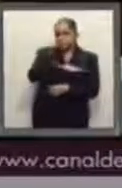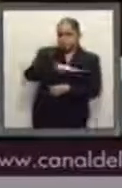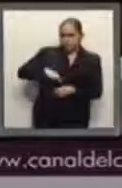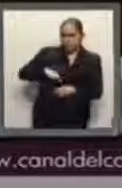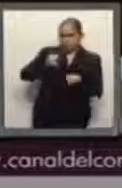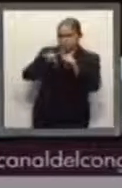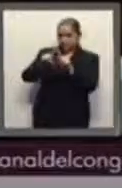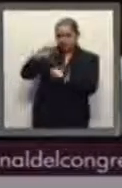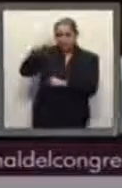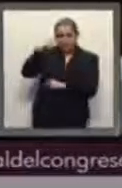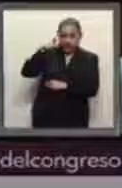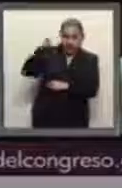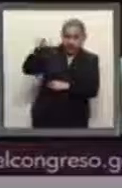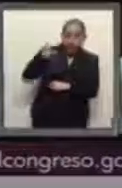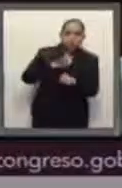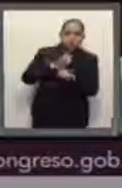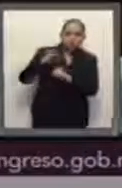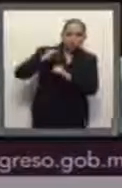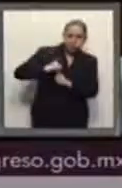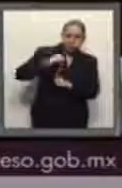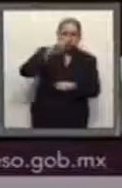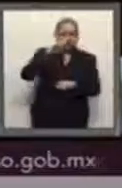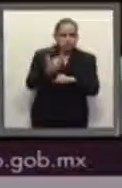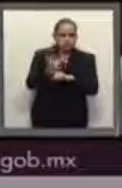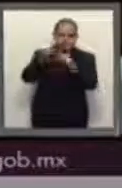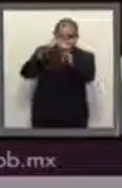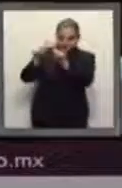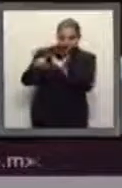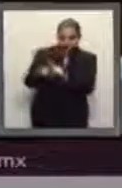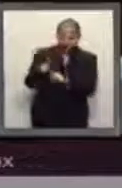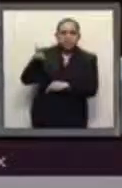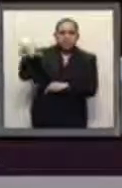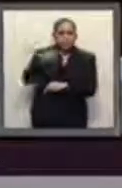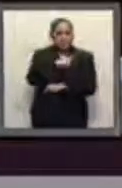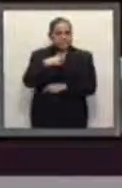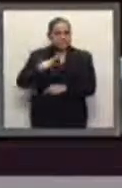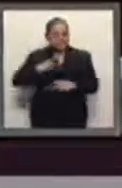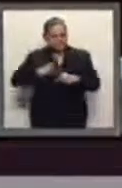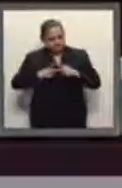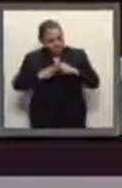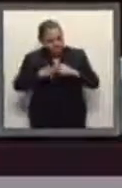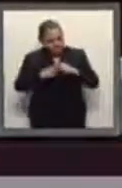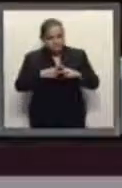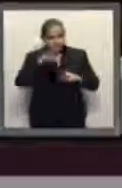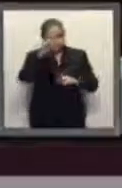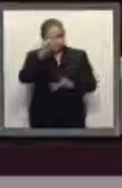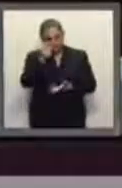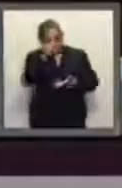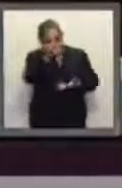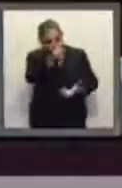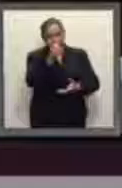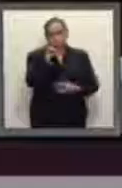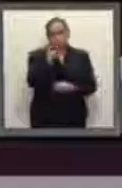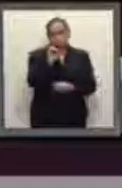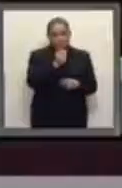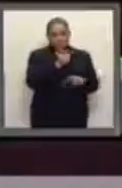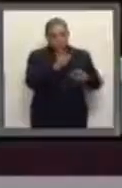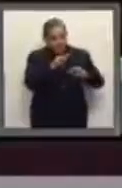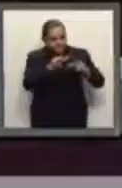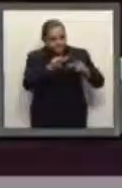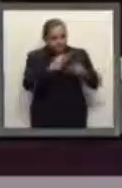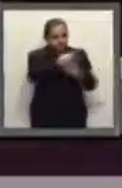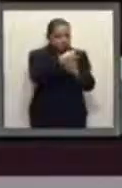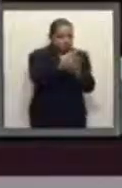ámbito de sus respectivas competencias tomen las medidas presupuestales y de políticas públicas que garanticen los derechos